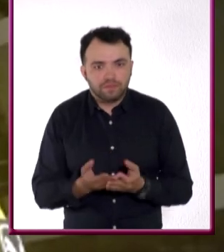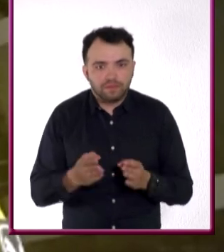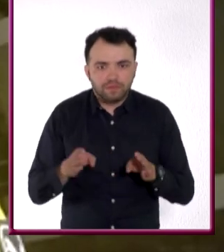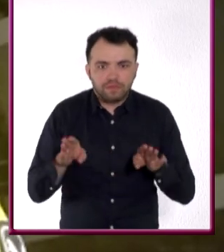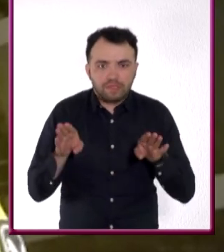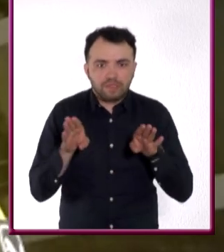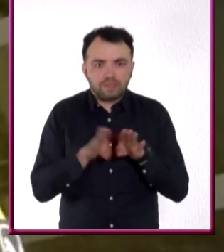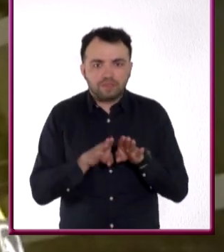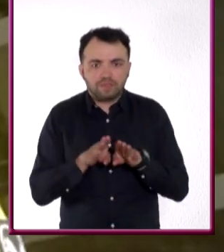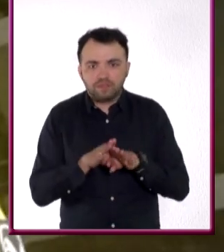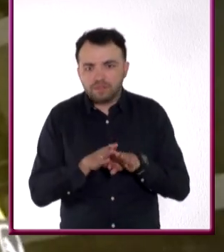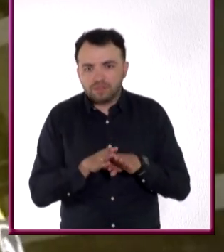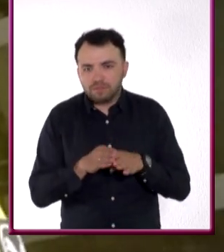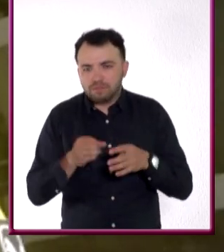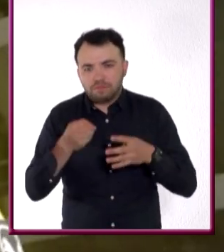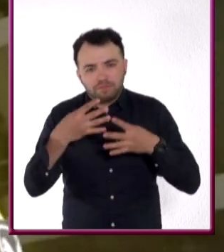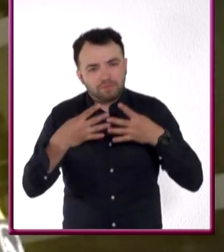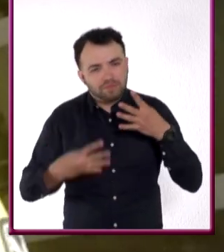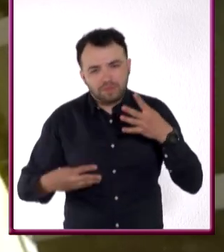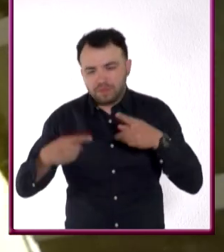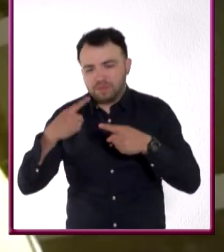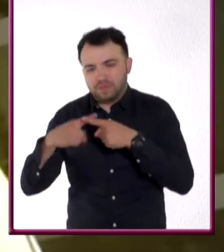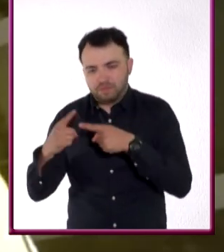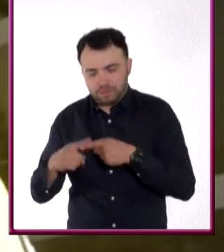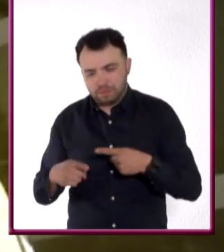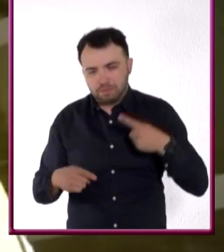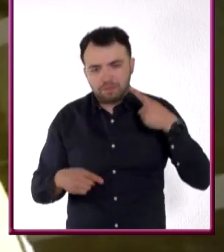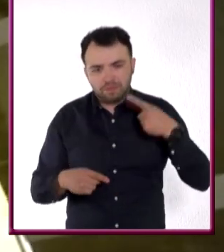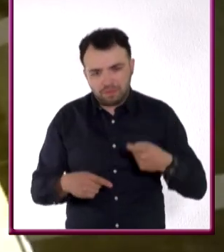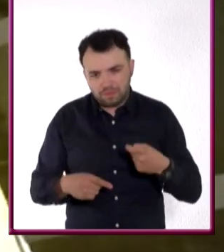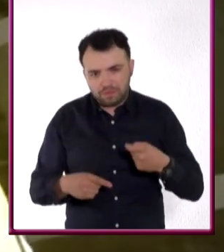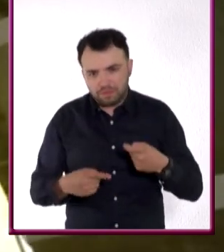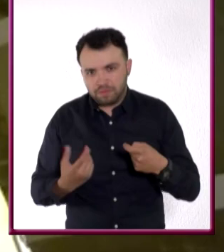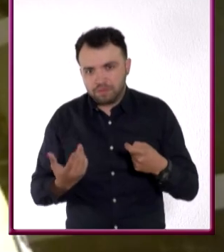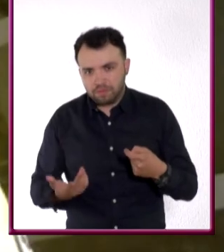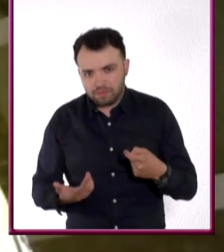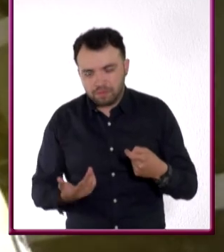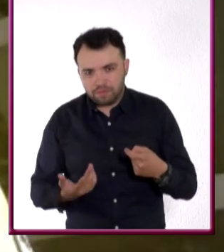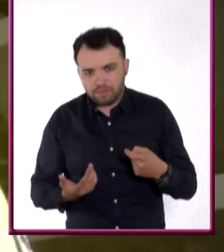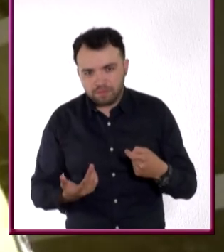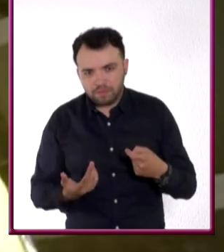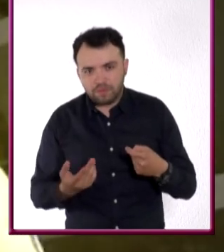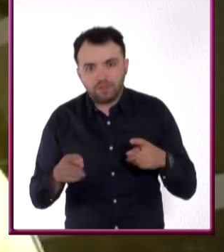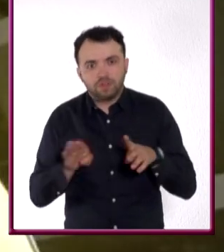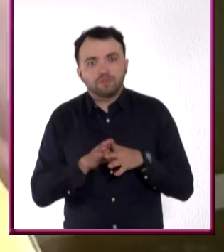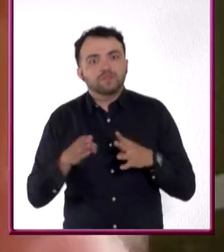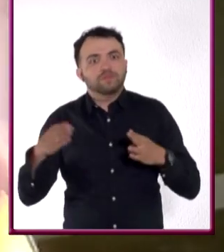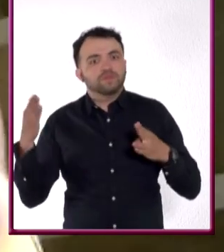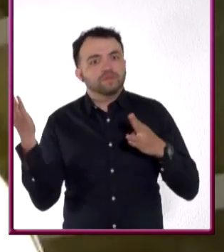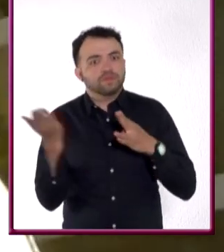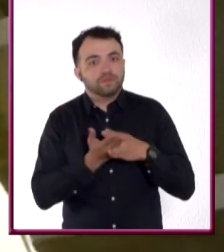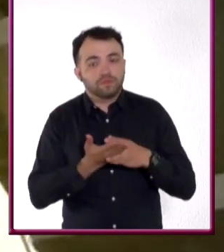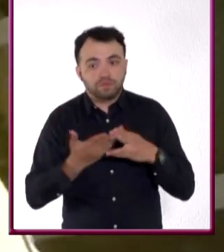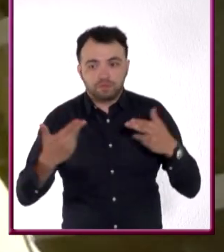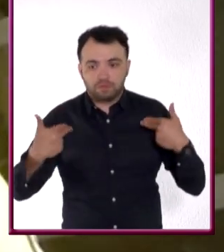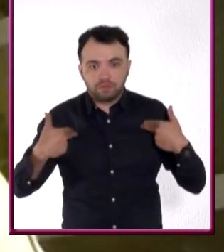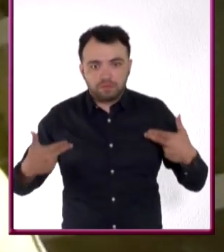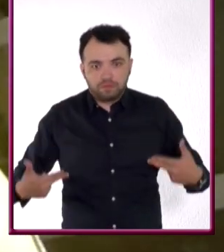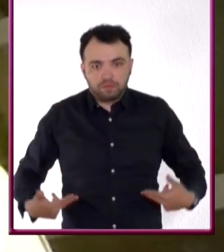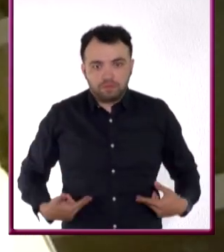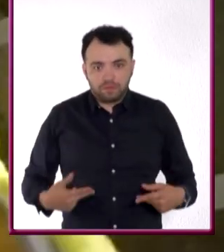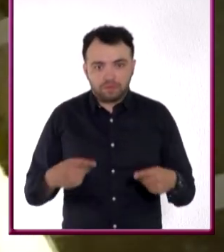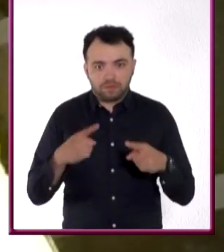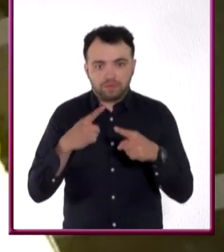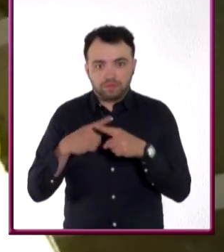se usa para la mayoría de ellas es similar. Entonces, uno lo que hace es dividir a la población humana